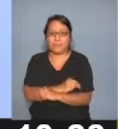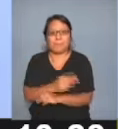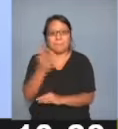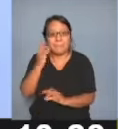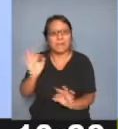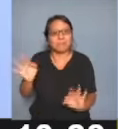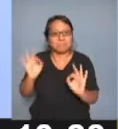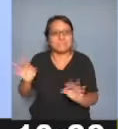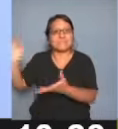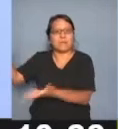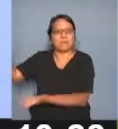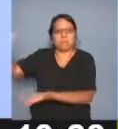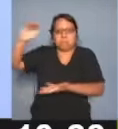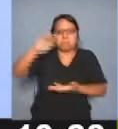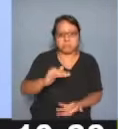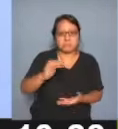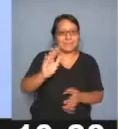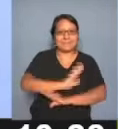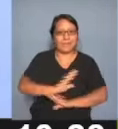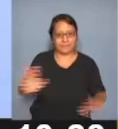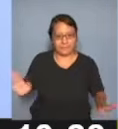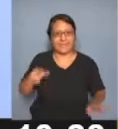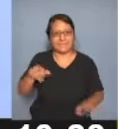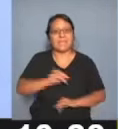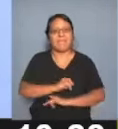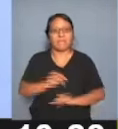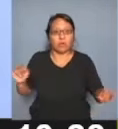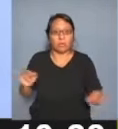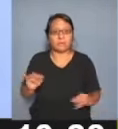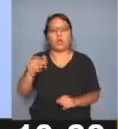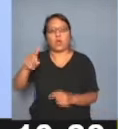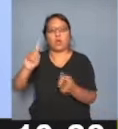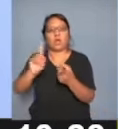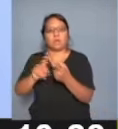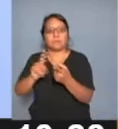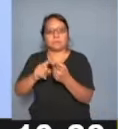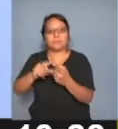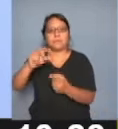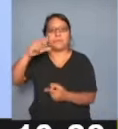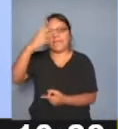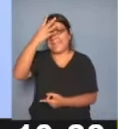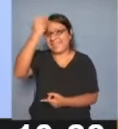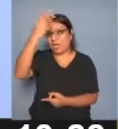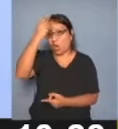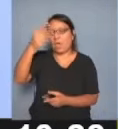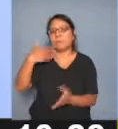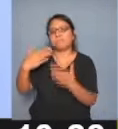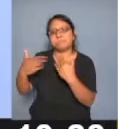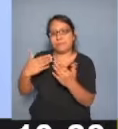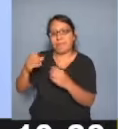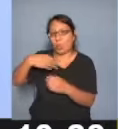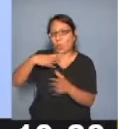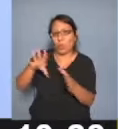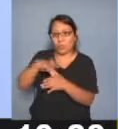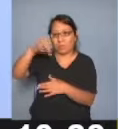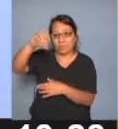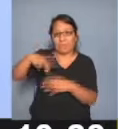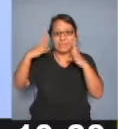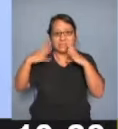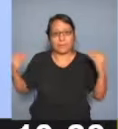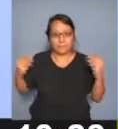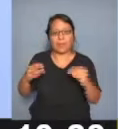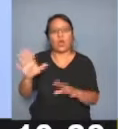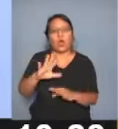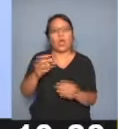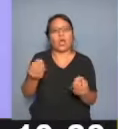la buena noticia del día y vamos a tomar contacto con nuestro compañero Nicolás Pisasich, que justamente se encuentra allí en el CEPAM. ¿Cómo